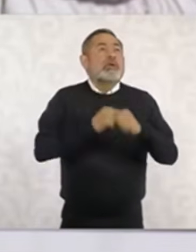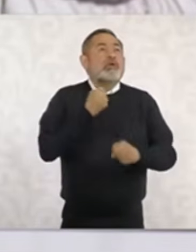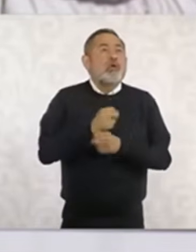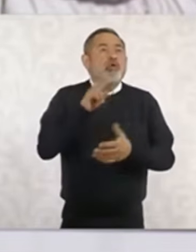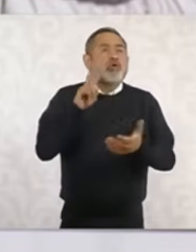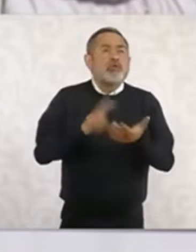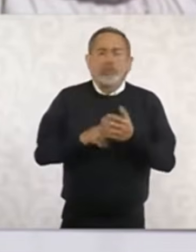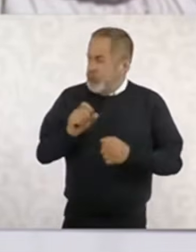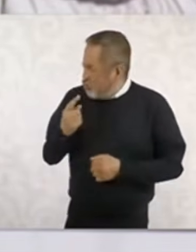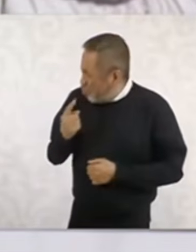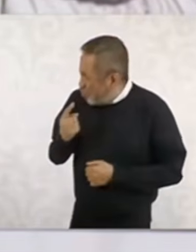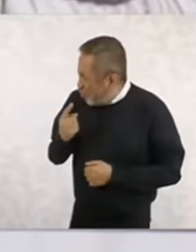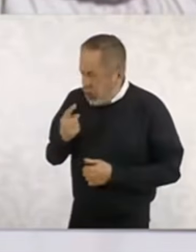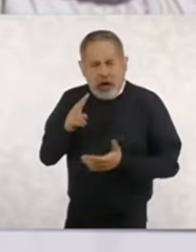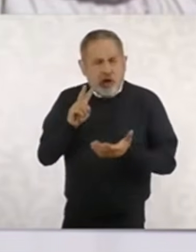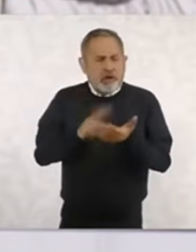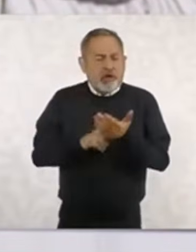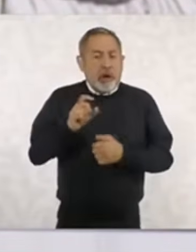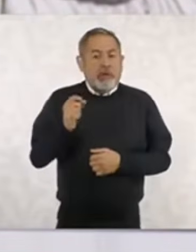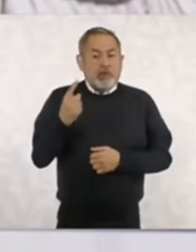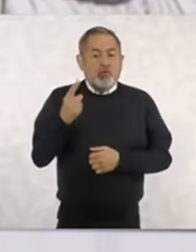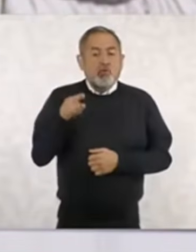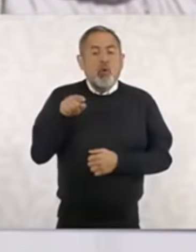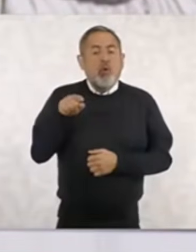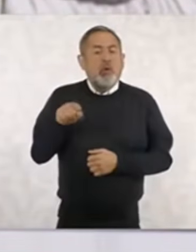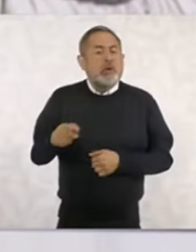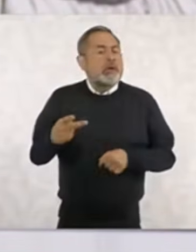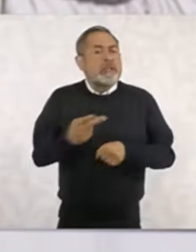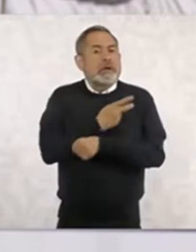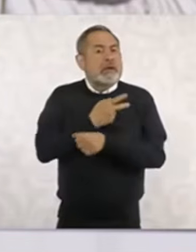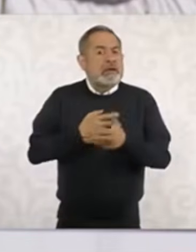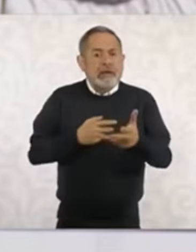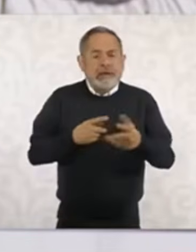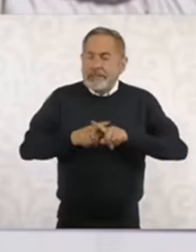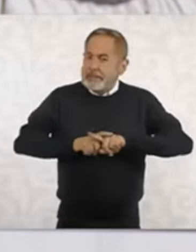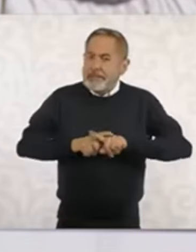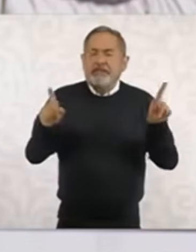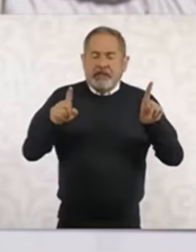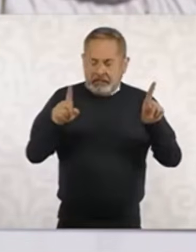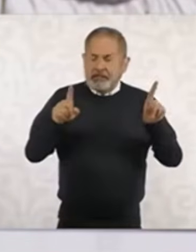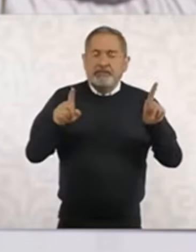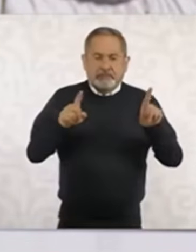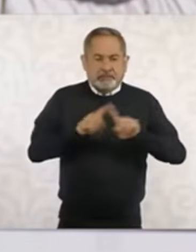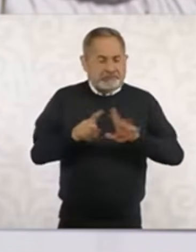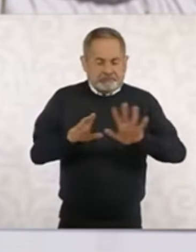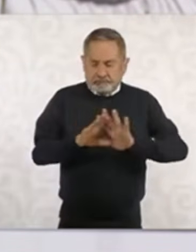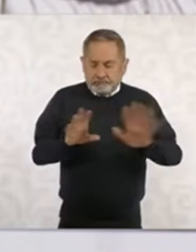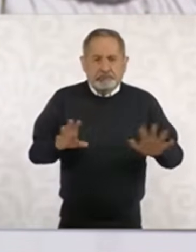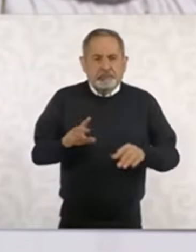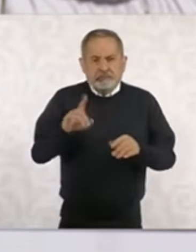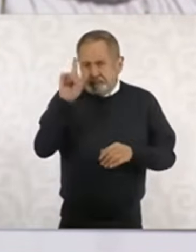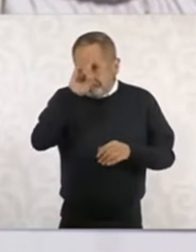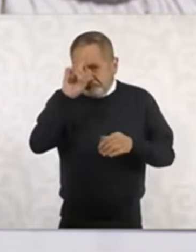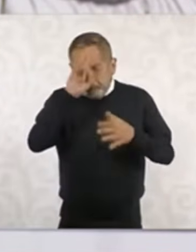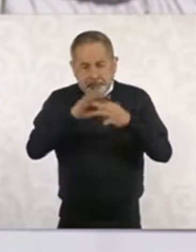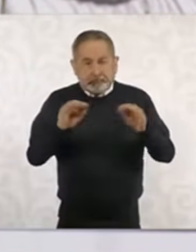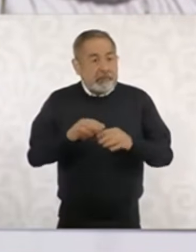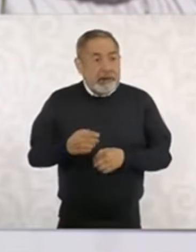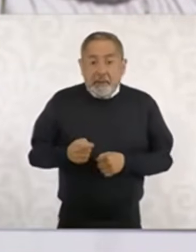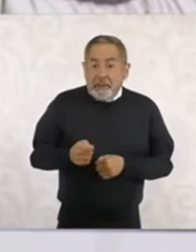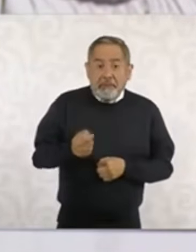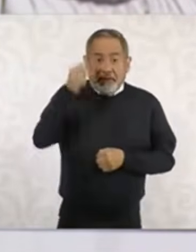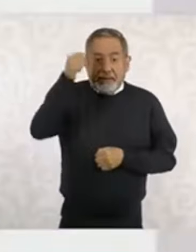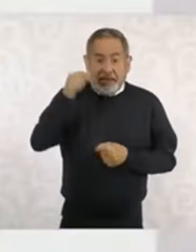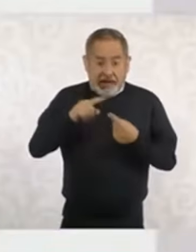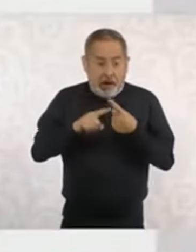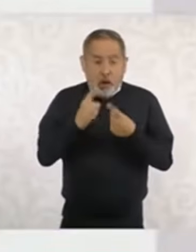así? Cambia la orientación. Se dice, la primera vacuna al